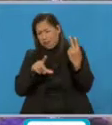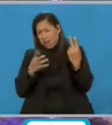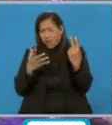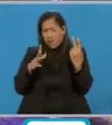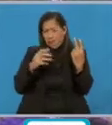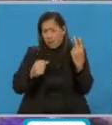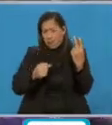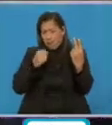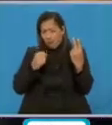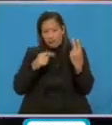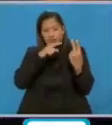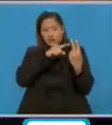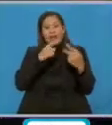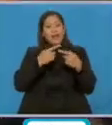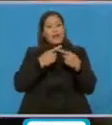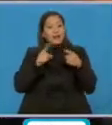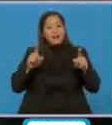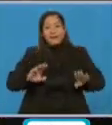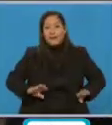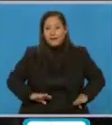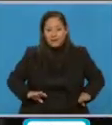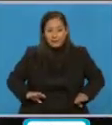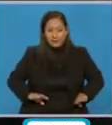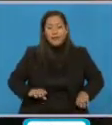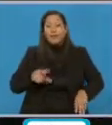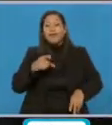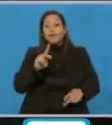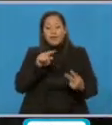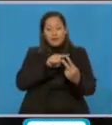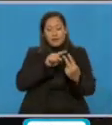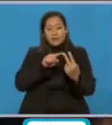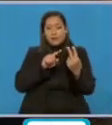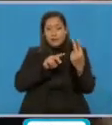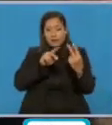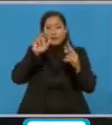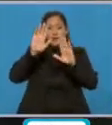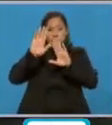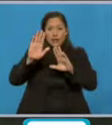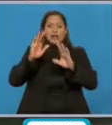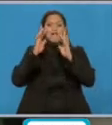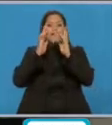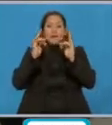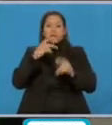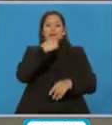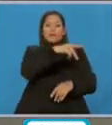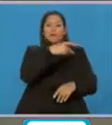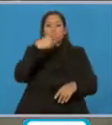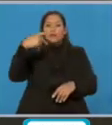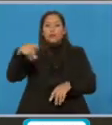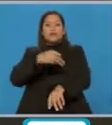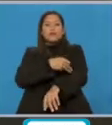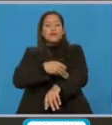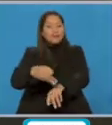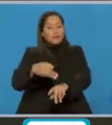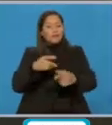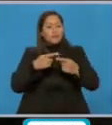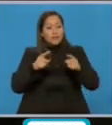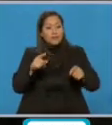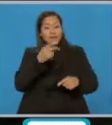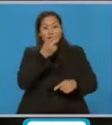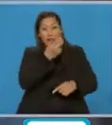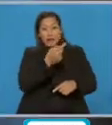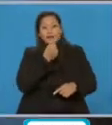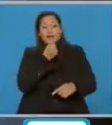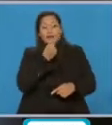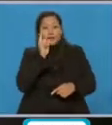años, totalmente distintas, pero las 2 viviendo en Francia en contextos familiares distintos. Y esas niñas se